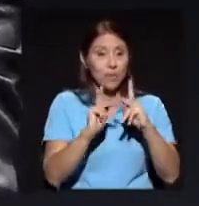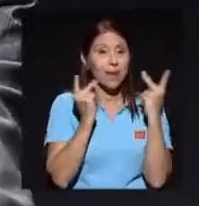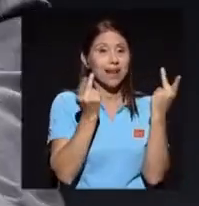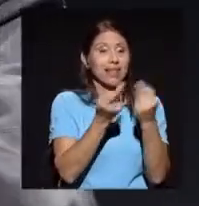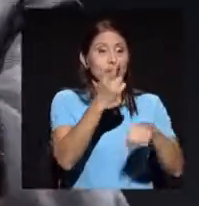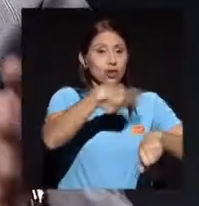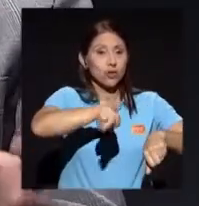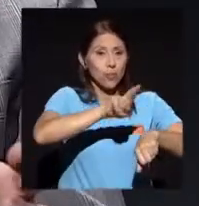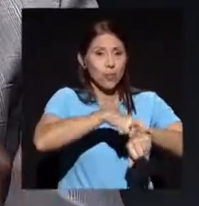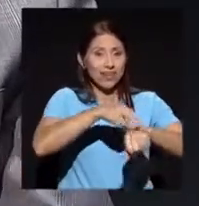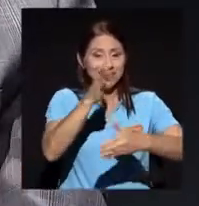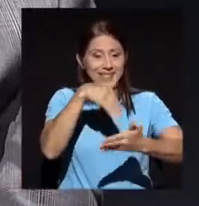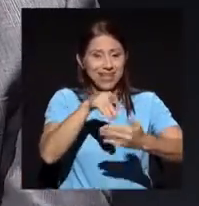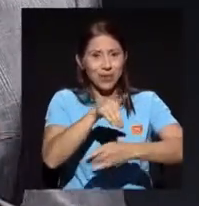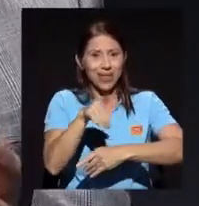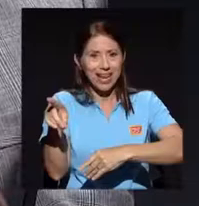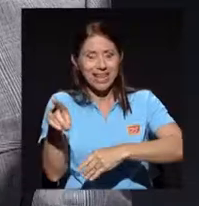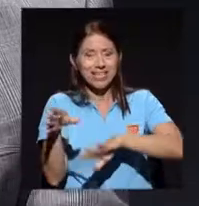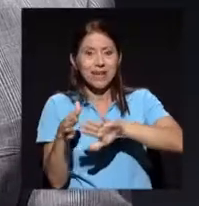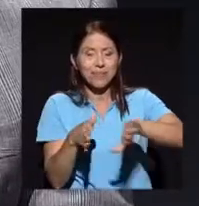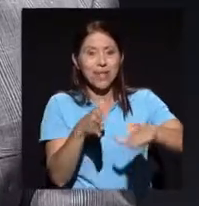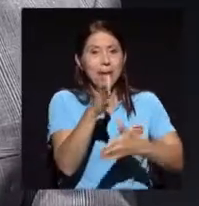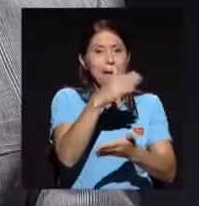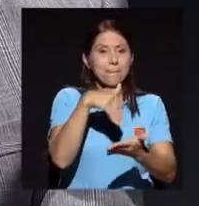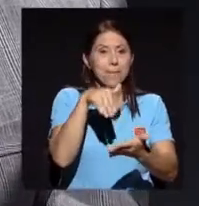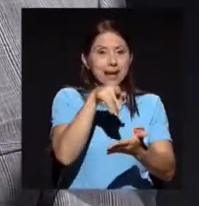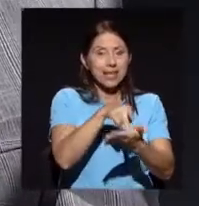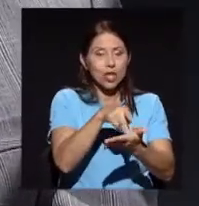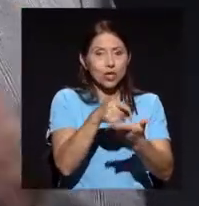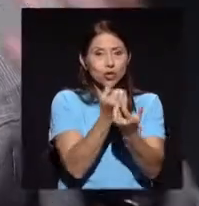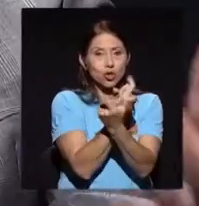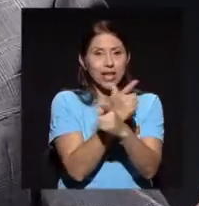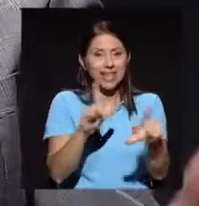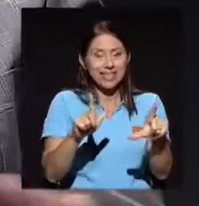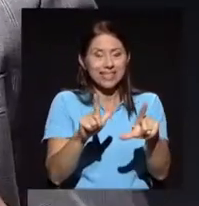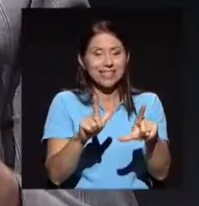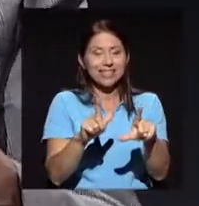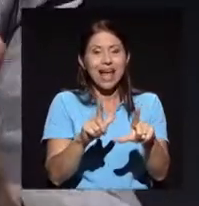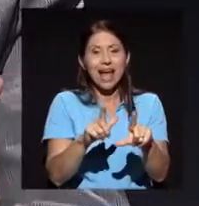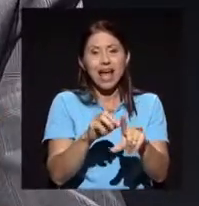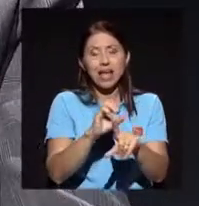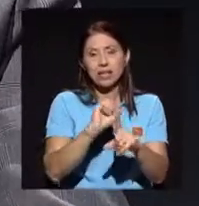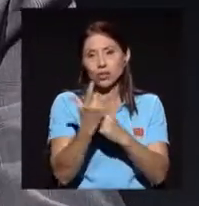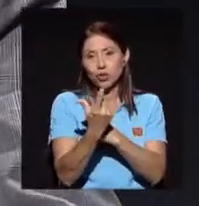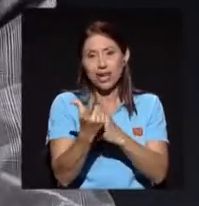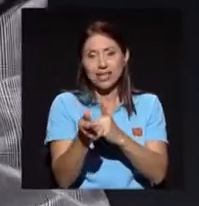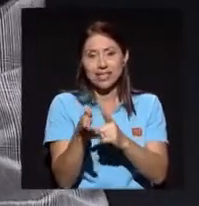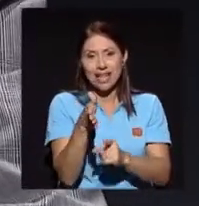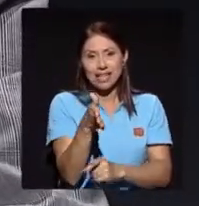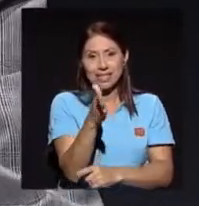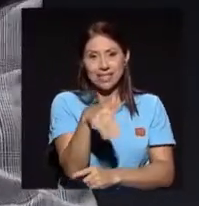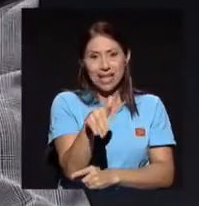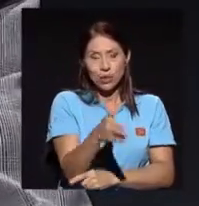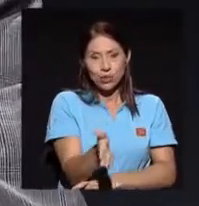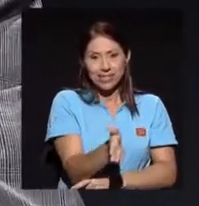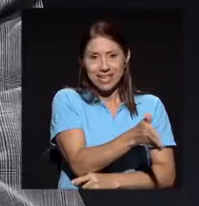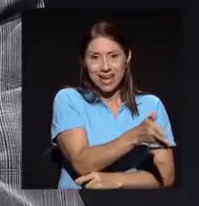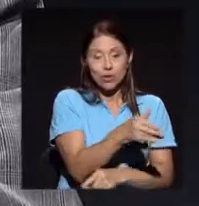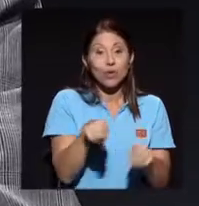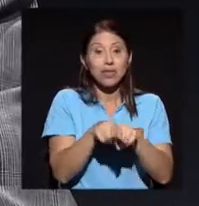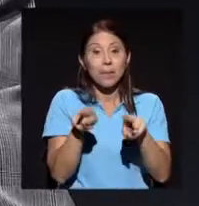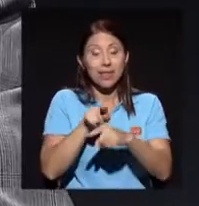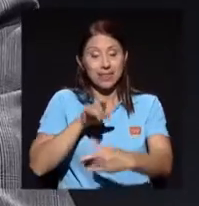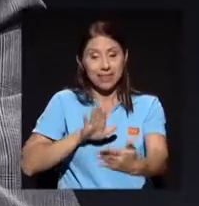centroderecha partido socialista ha sido centro izquierda y bueno de él el desafío del frente popular